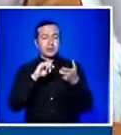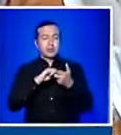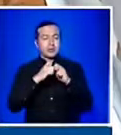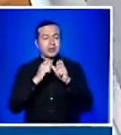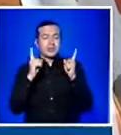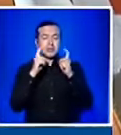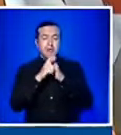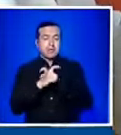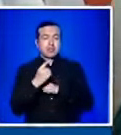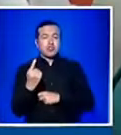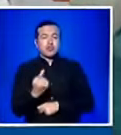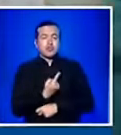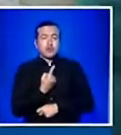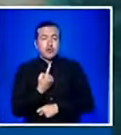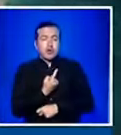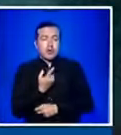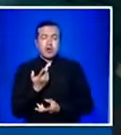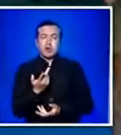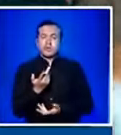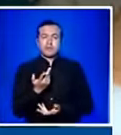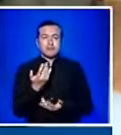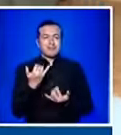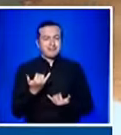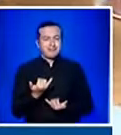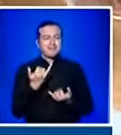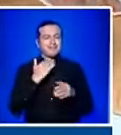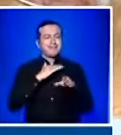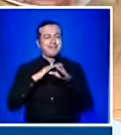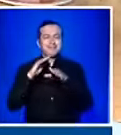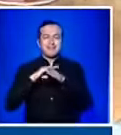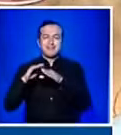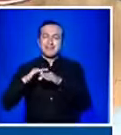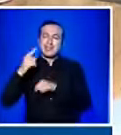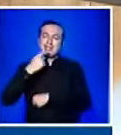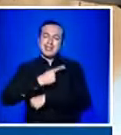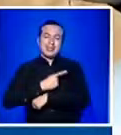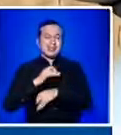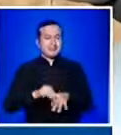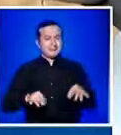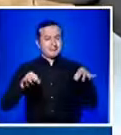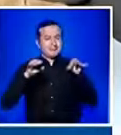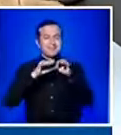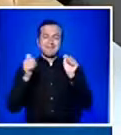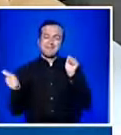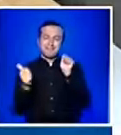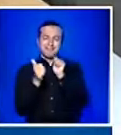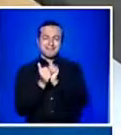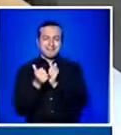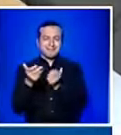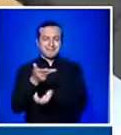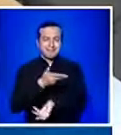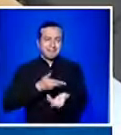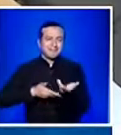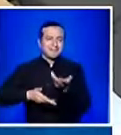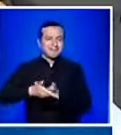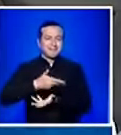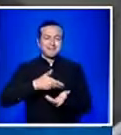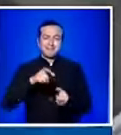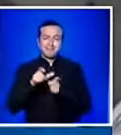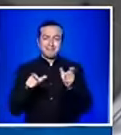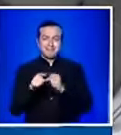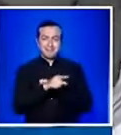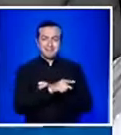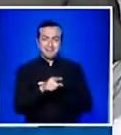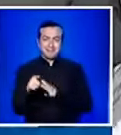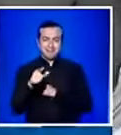en abandono. Entonces, el día de hoy hemos decidido conmemorar este día tan importante junto a ellos, las personas a quienes